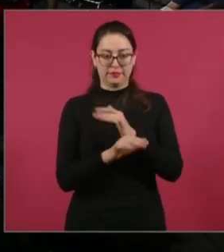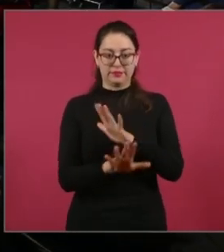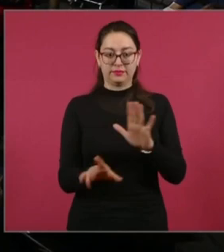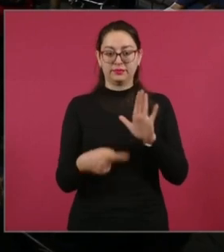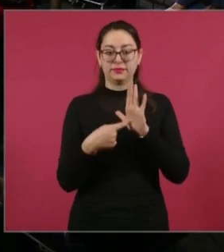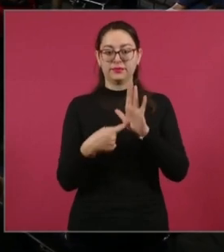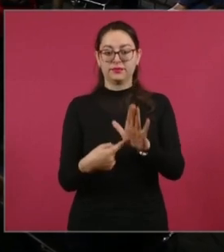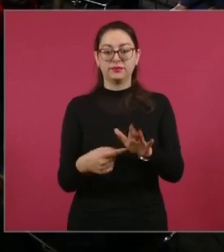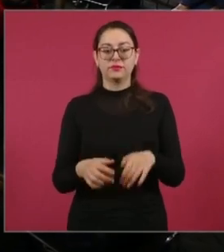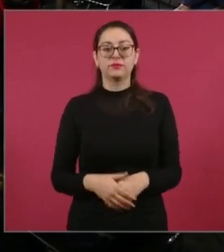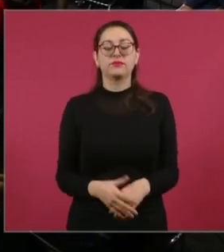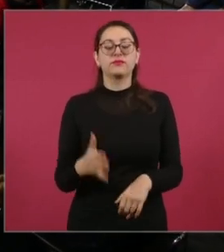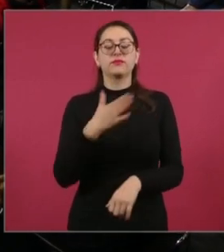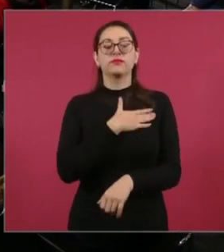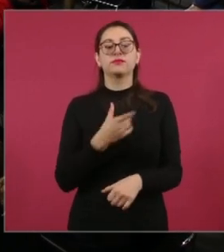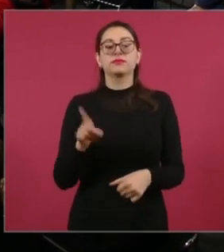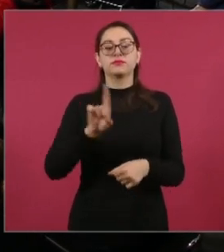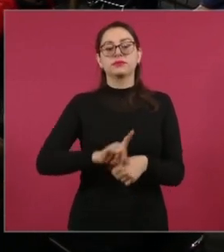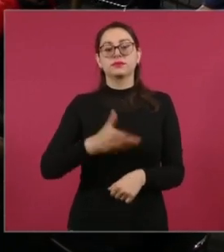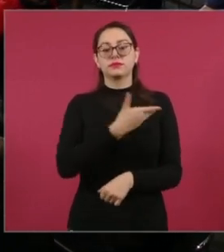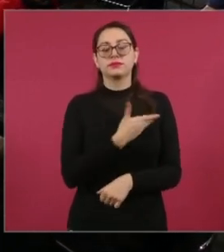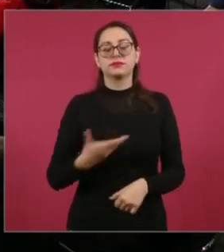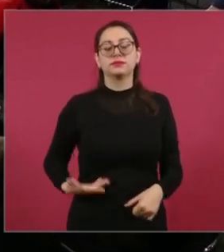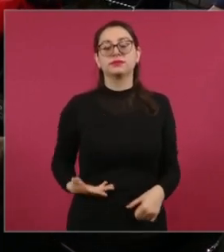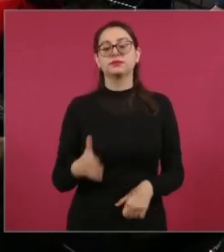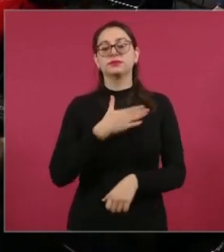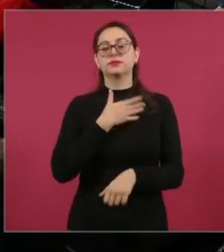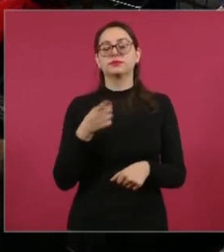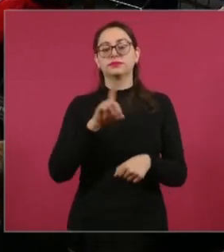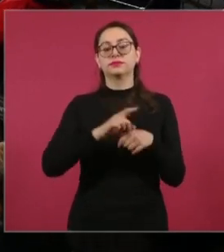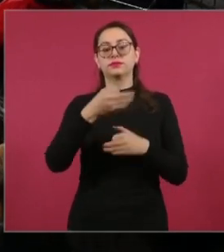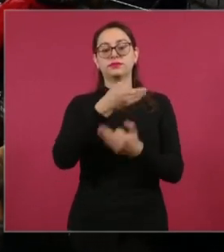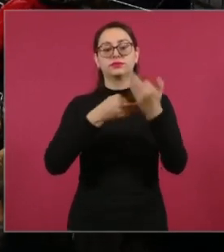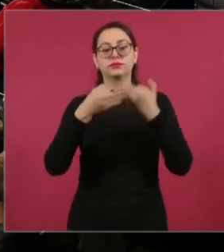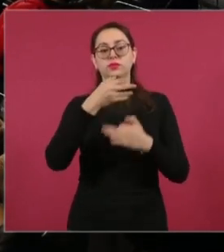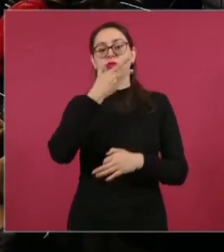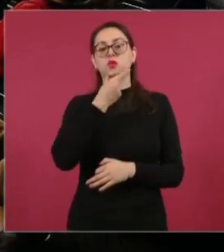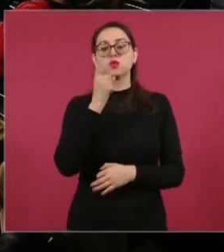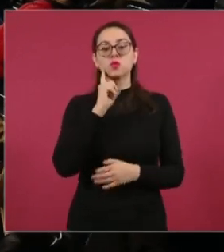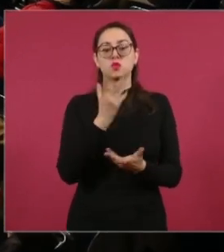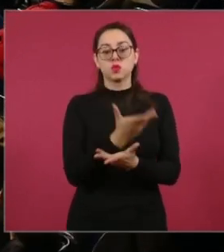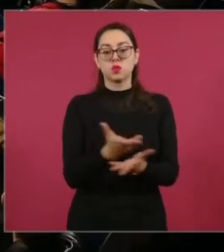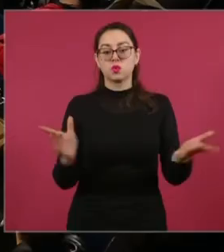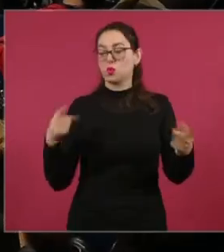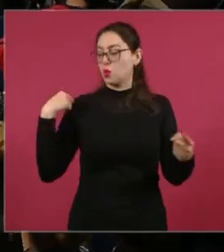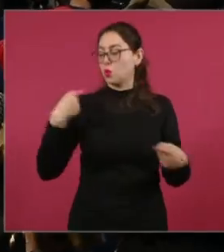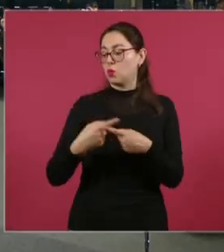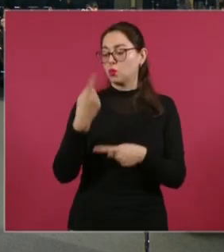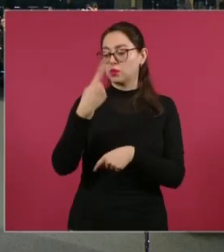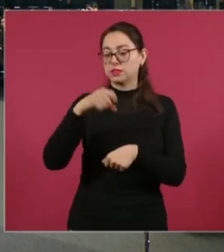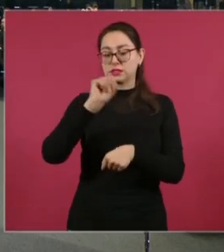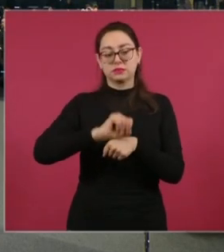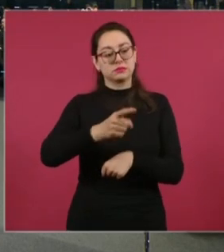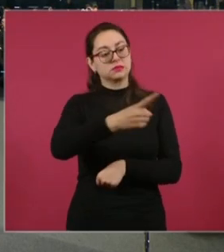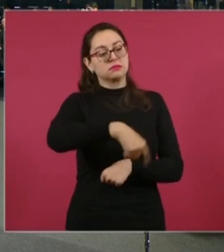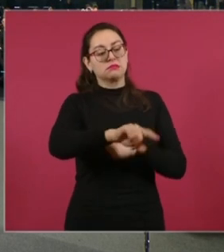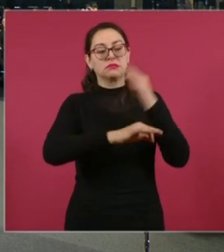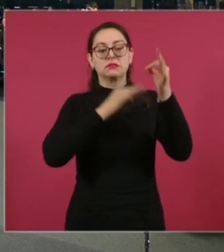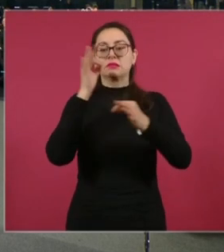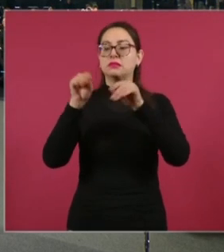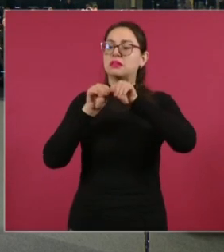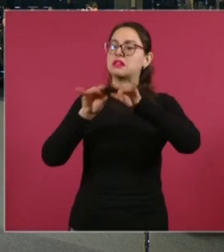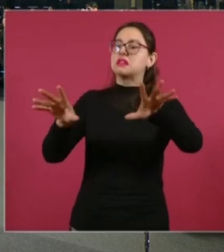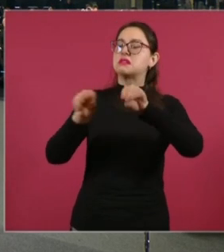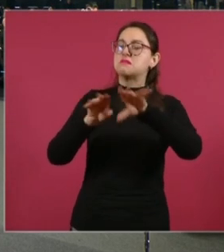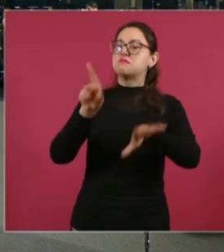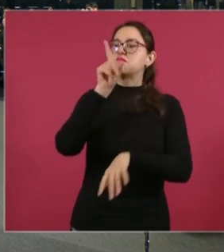Buenos días, señor presidente, buenos días a todas, a todos. Esta es la sección ¿Quiénes quieren las mentiras de la semana? Hoy es 31 de